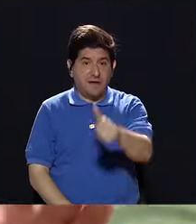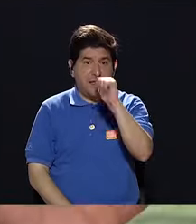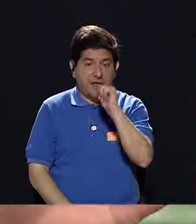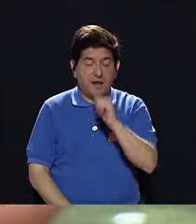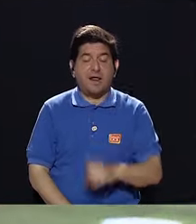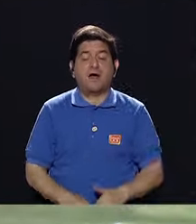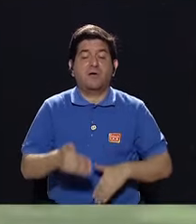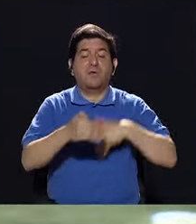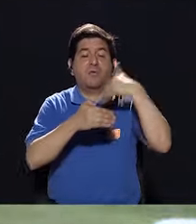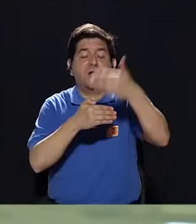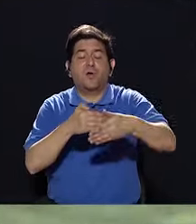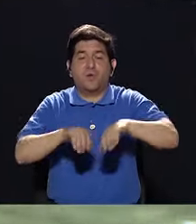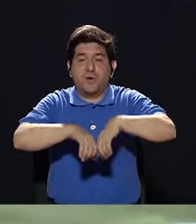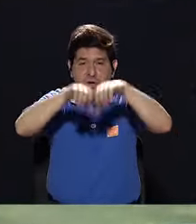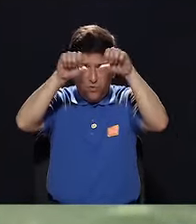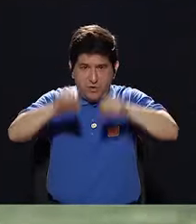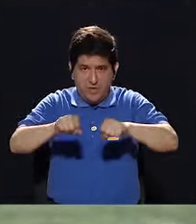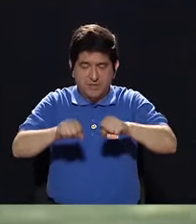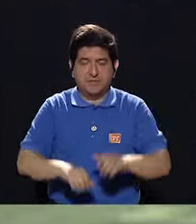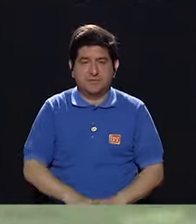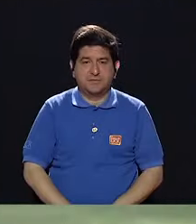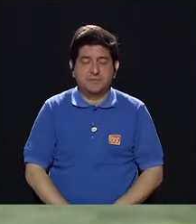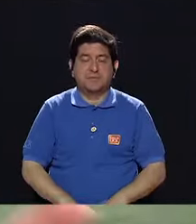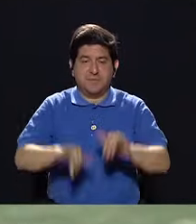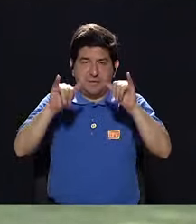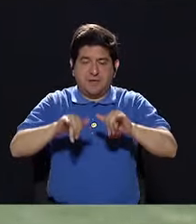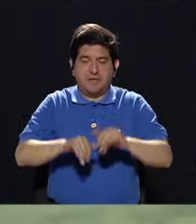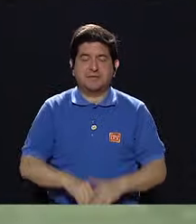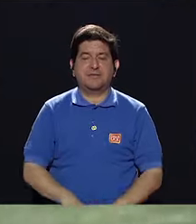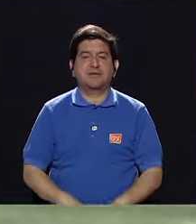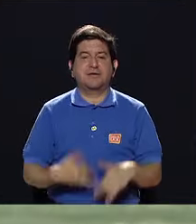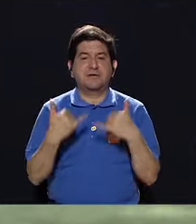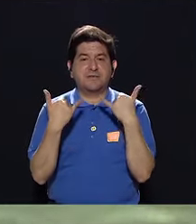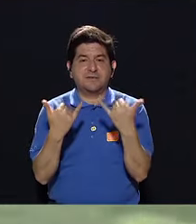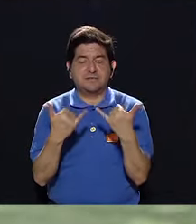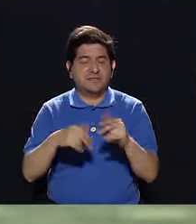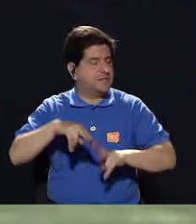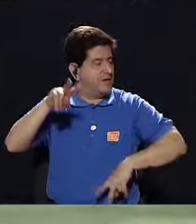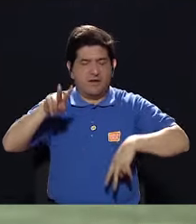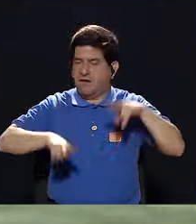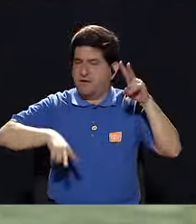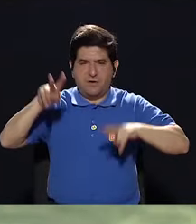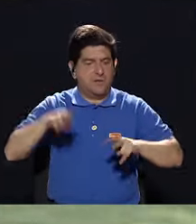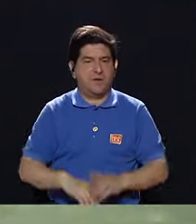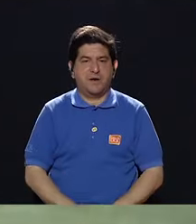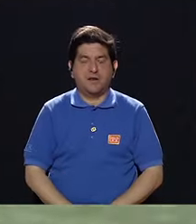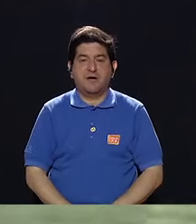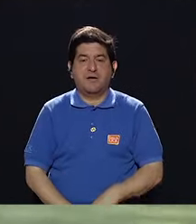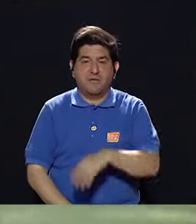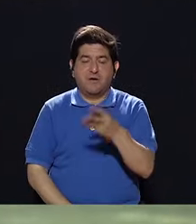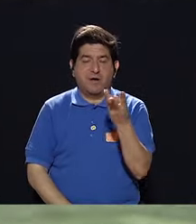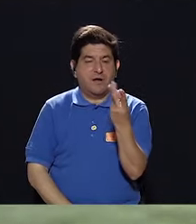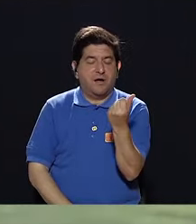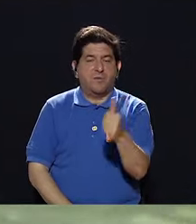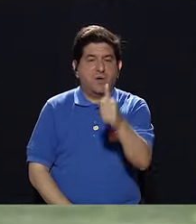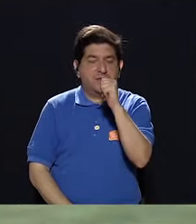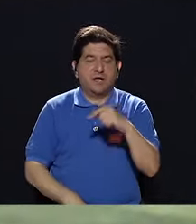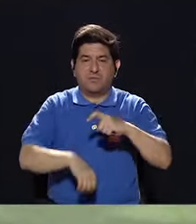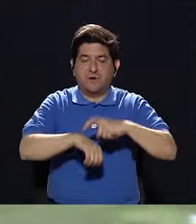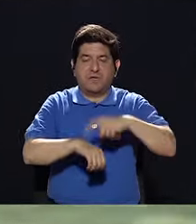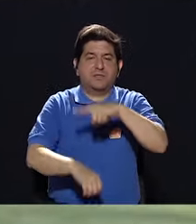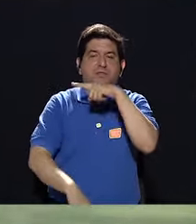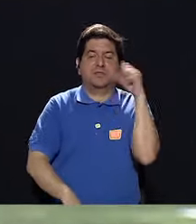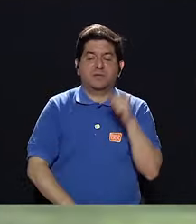caudal aguas abajo del sistema de embalse se mantenga invariable con respecto al caudal de época